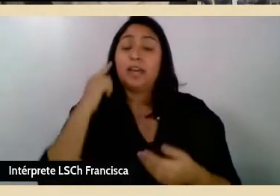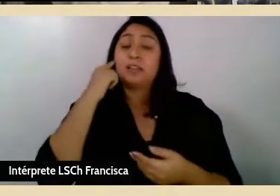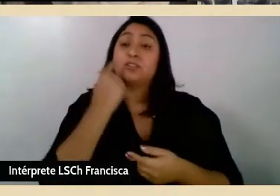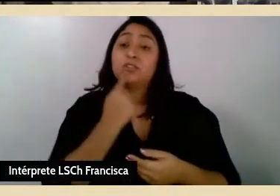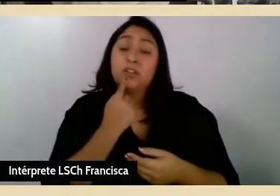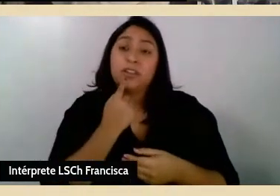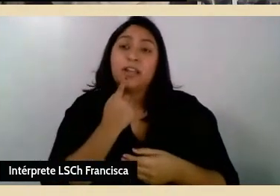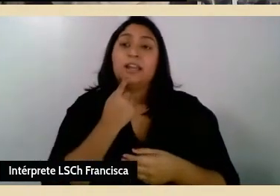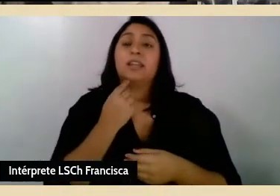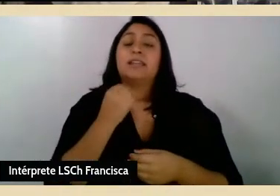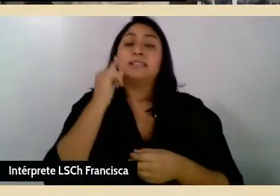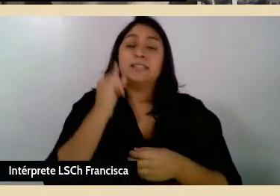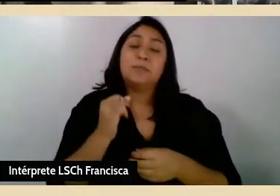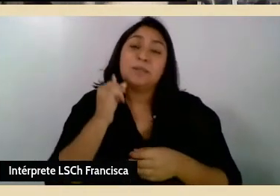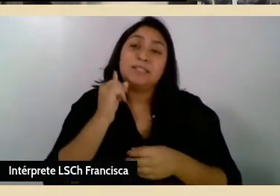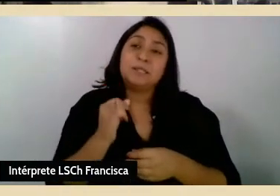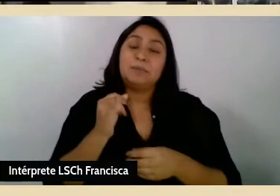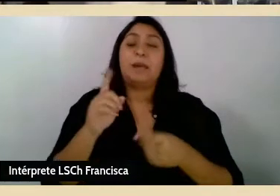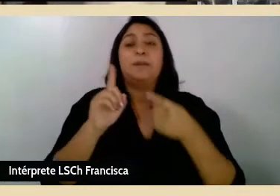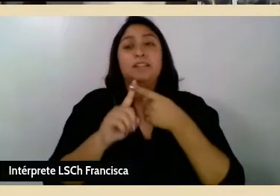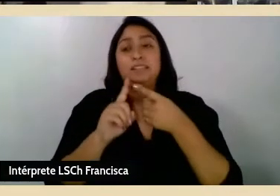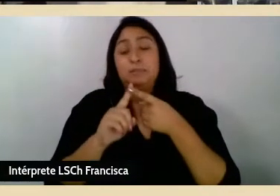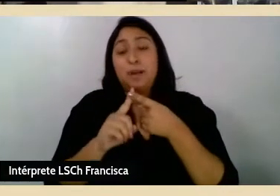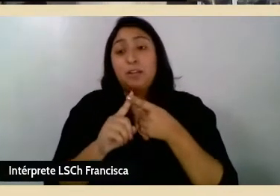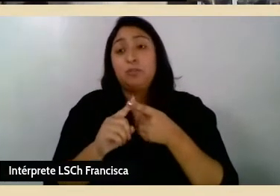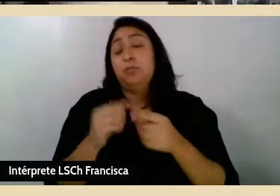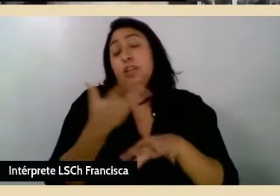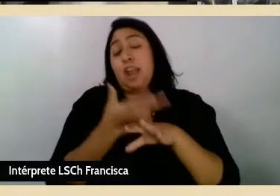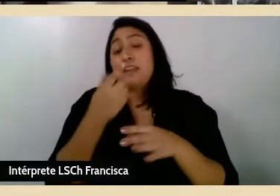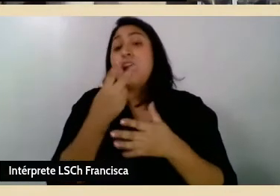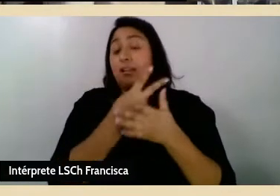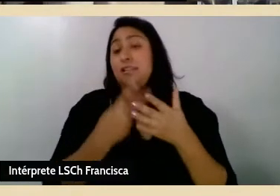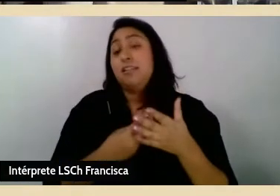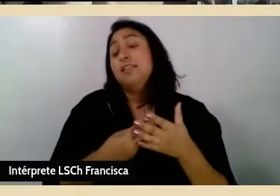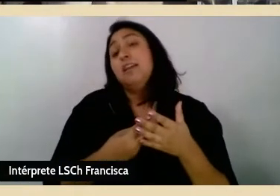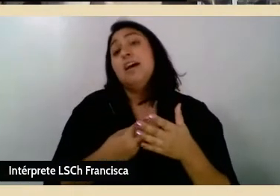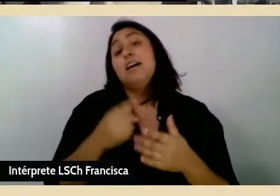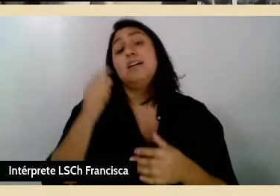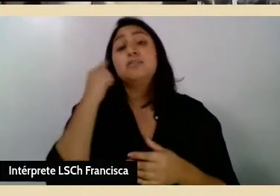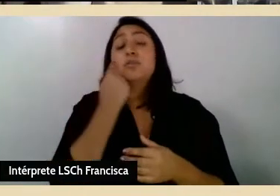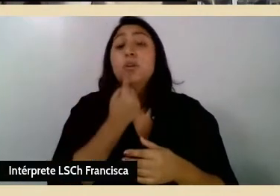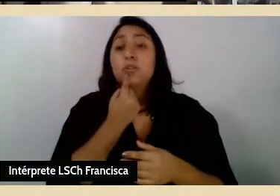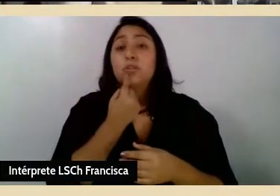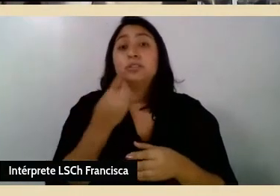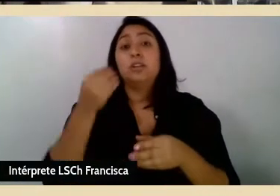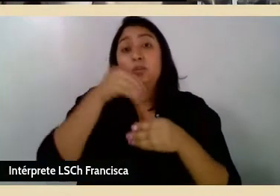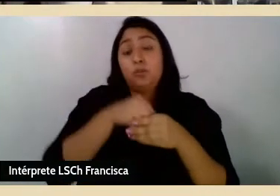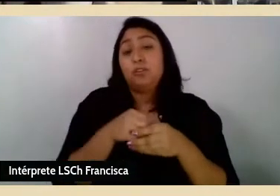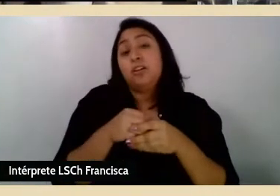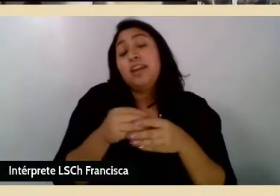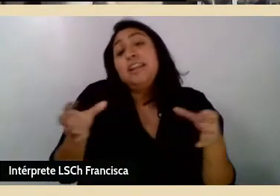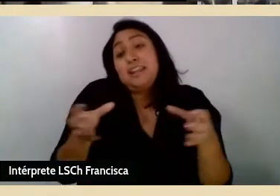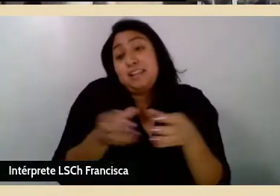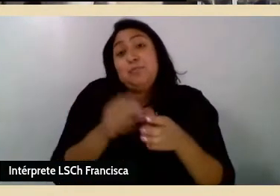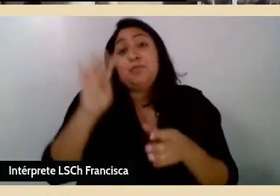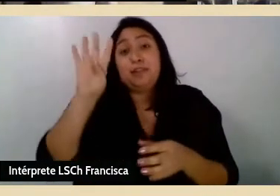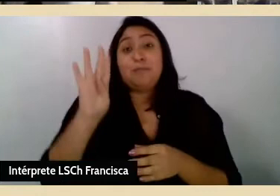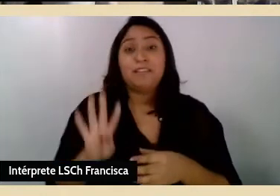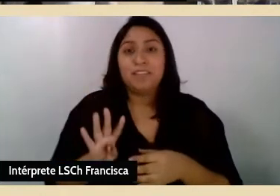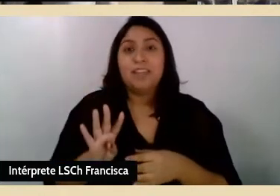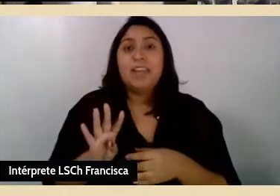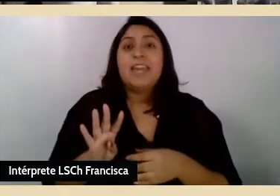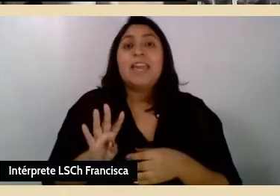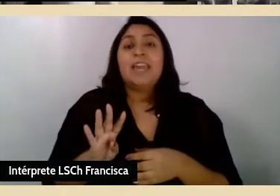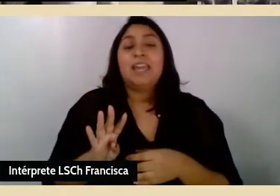la comunidad sorda, que siempre ha participado, porque hay artistas sordos incluidos en el equipo